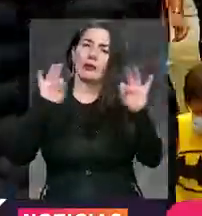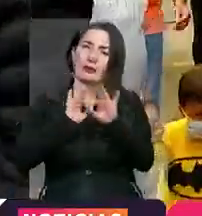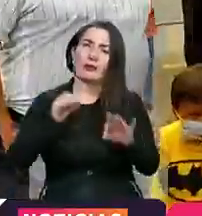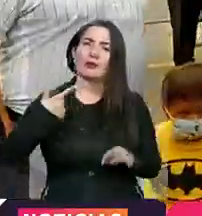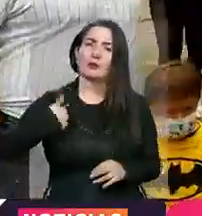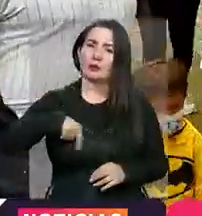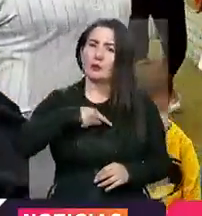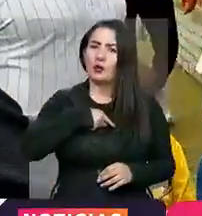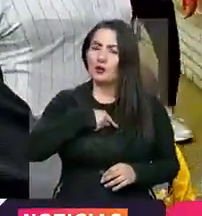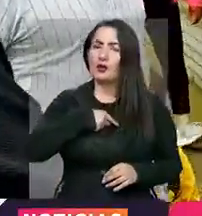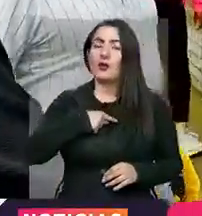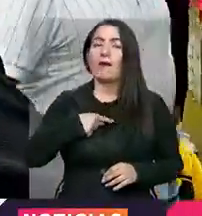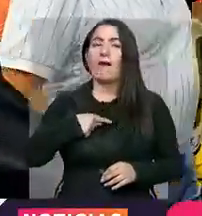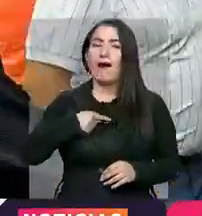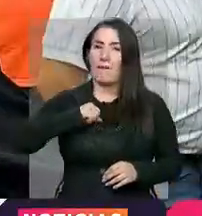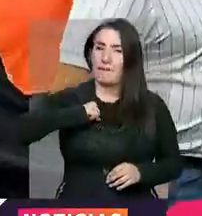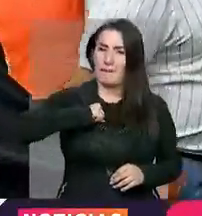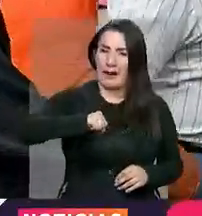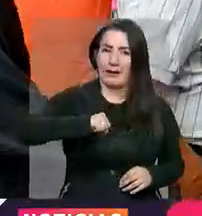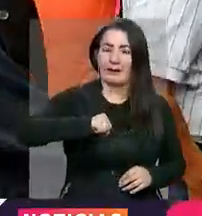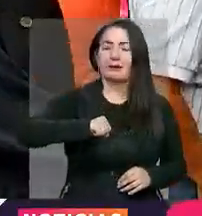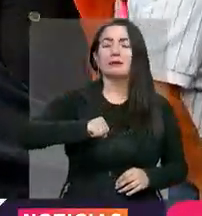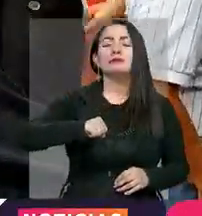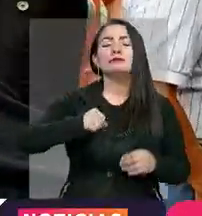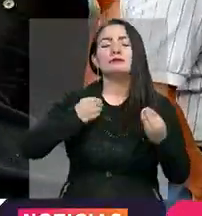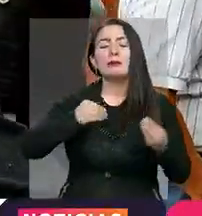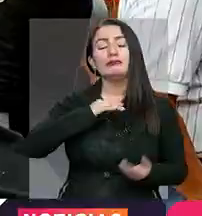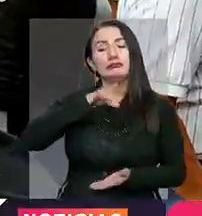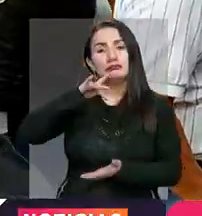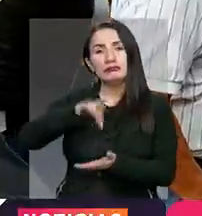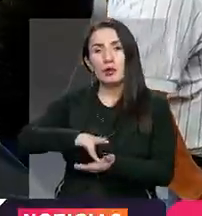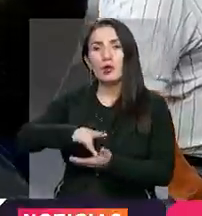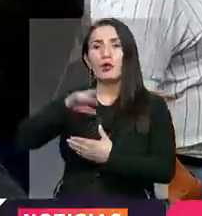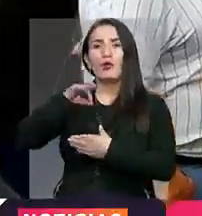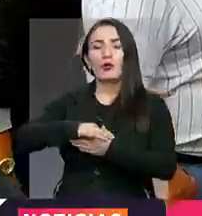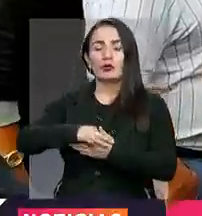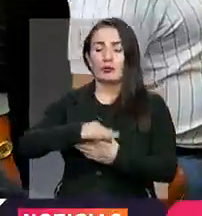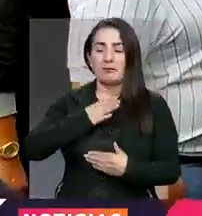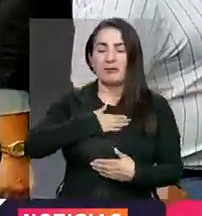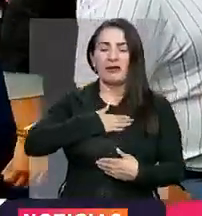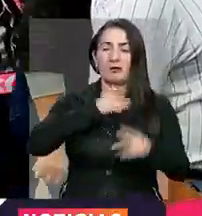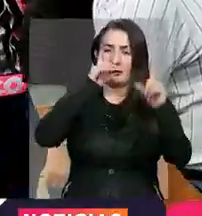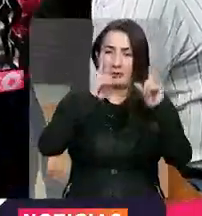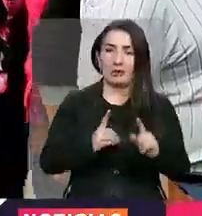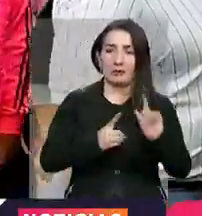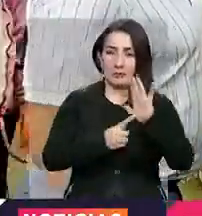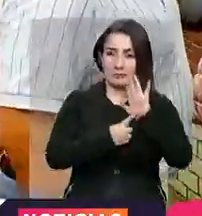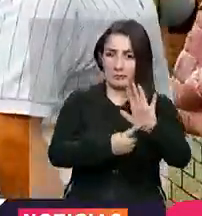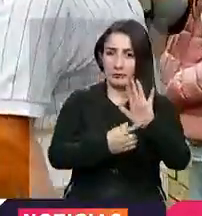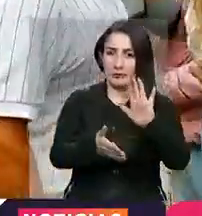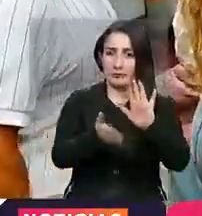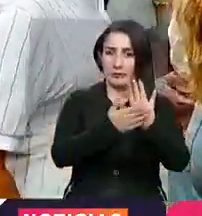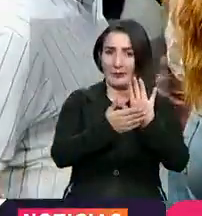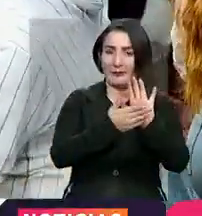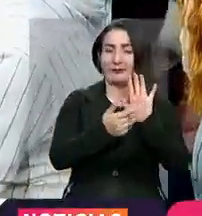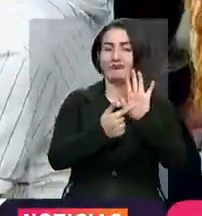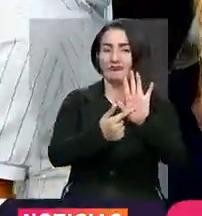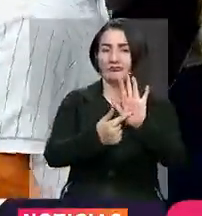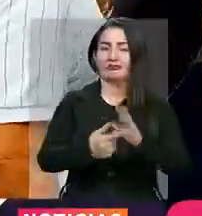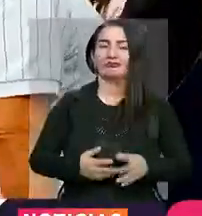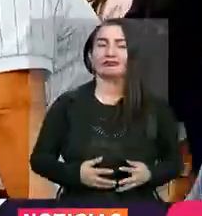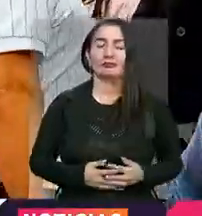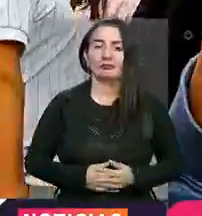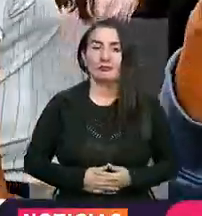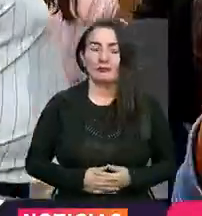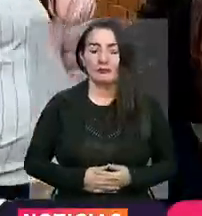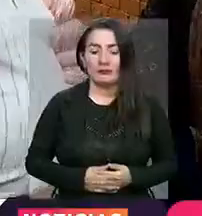lo ejerzcamos para que pues nuestra decisión se dé en